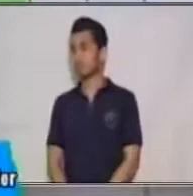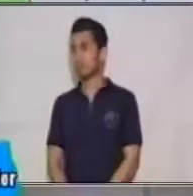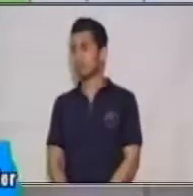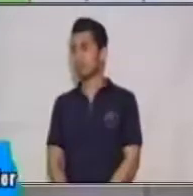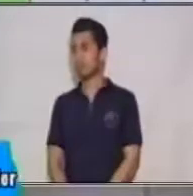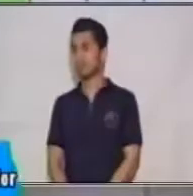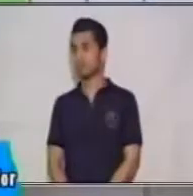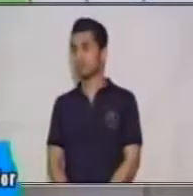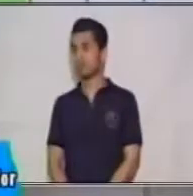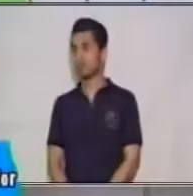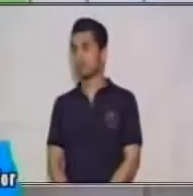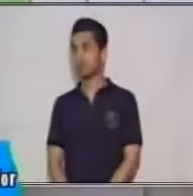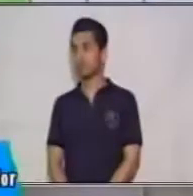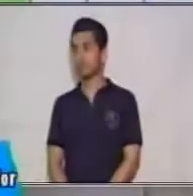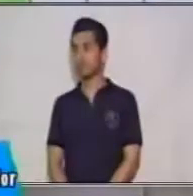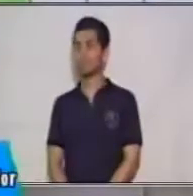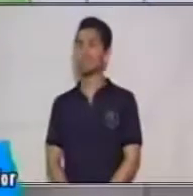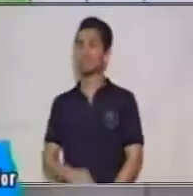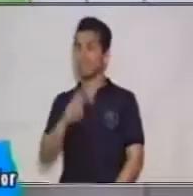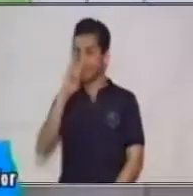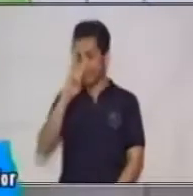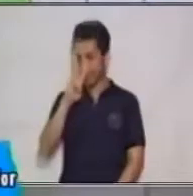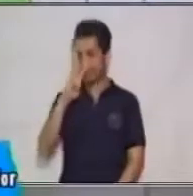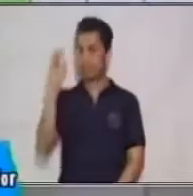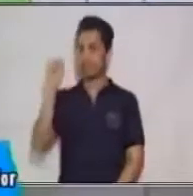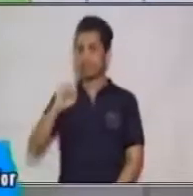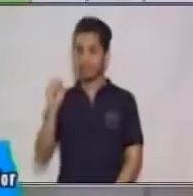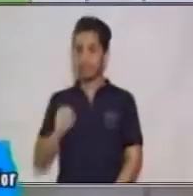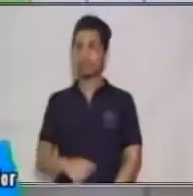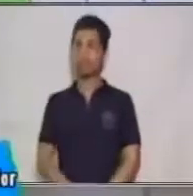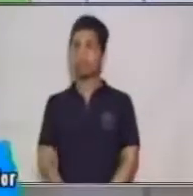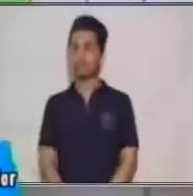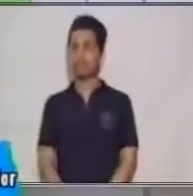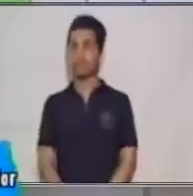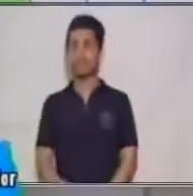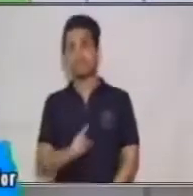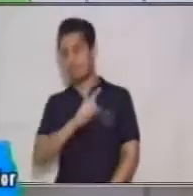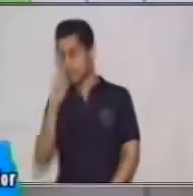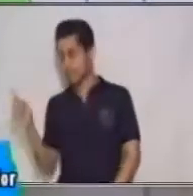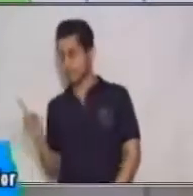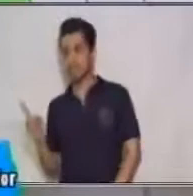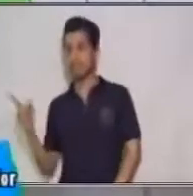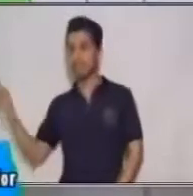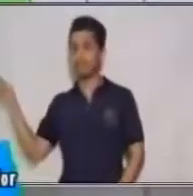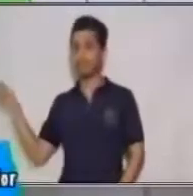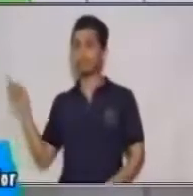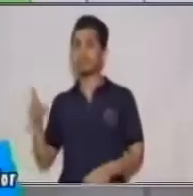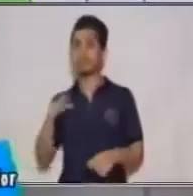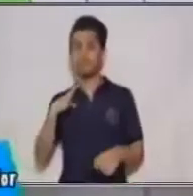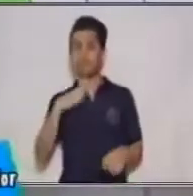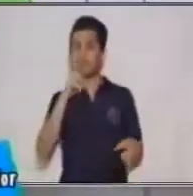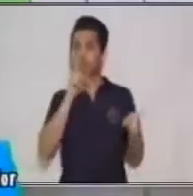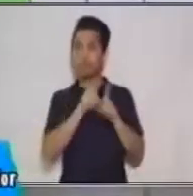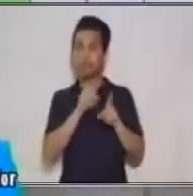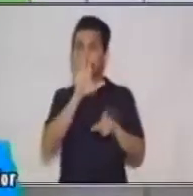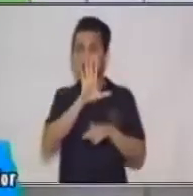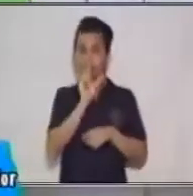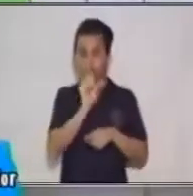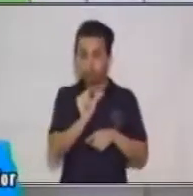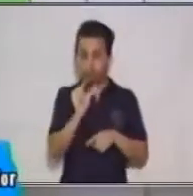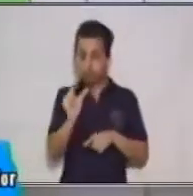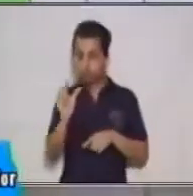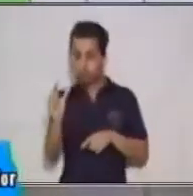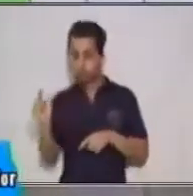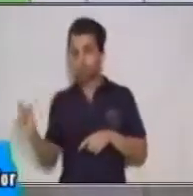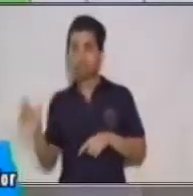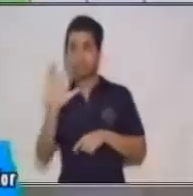Muy bien, tendría que ir el número 3. Ahora, acá igual está dividida en 5 partes. 1, 2, 3,